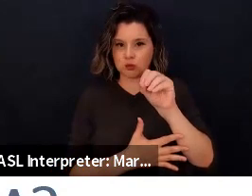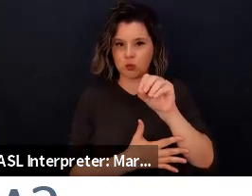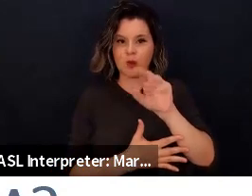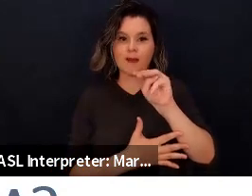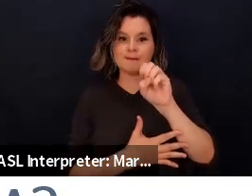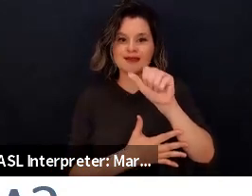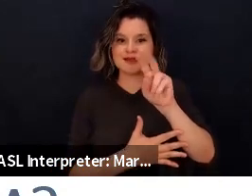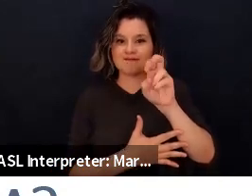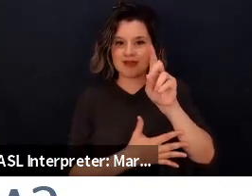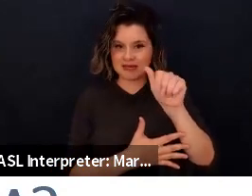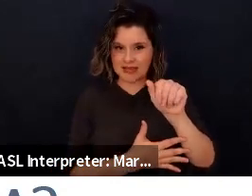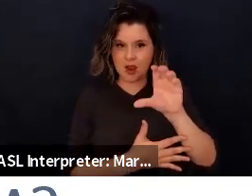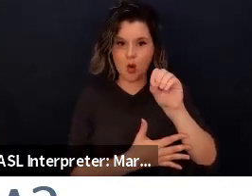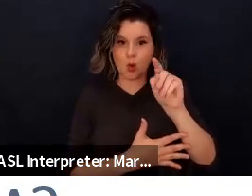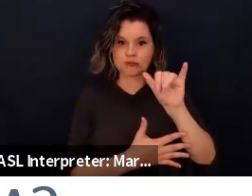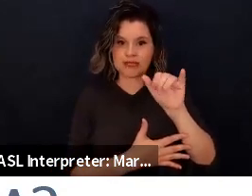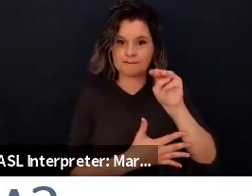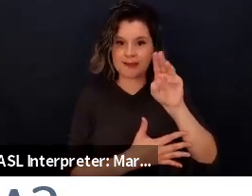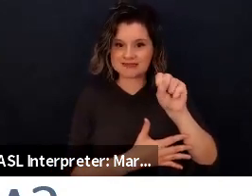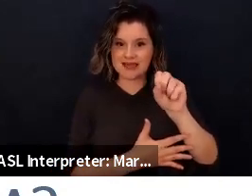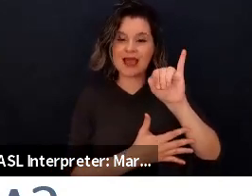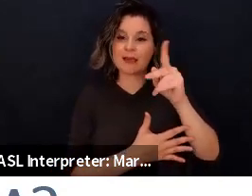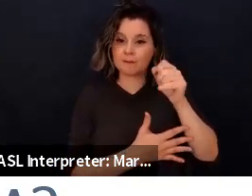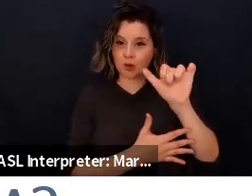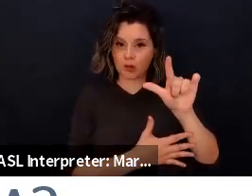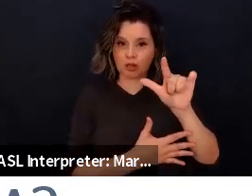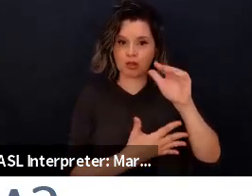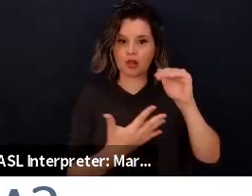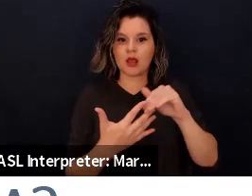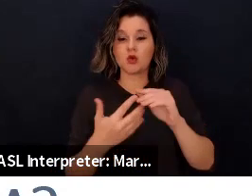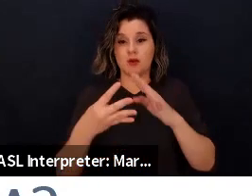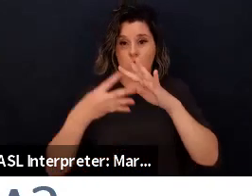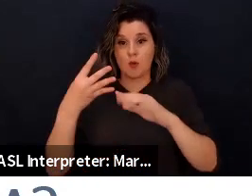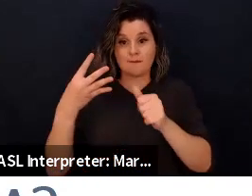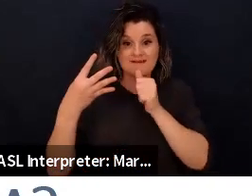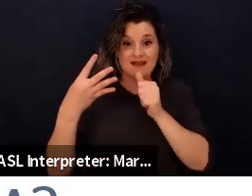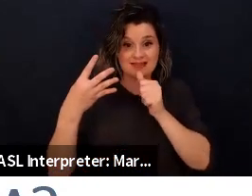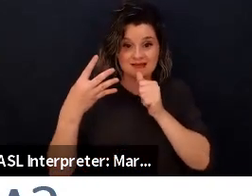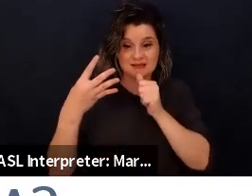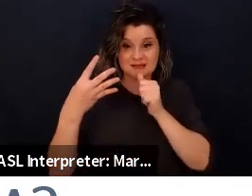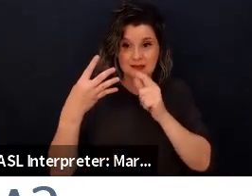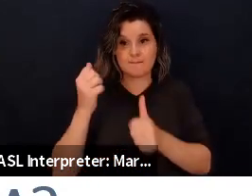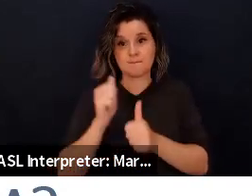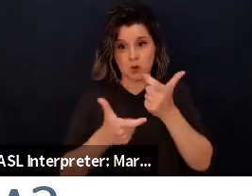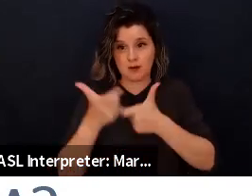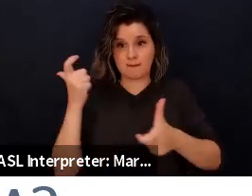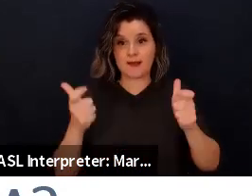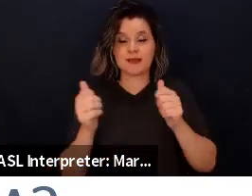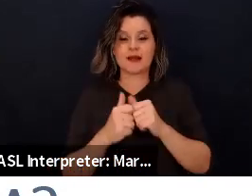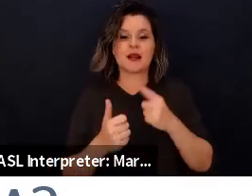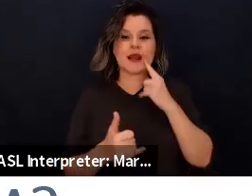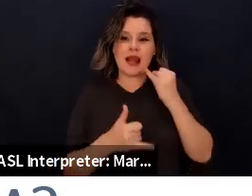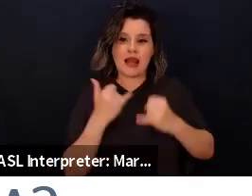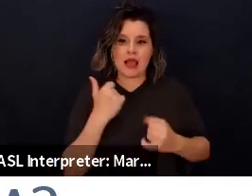Otay Mesa, Imperial. Y esas 4 son privadas y son las más grandes también. Y luego la última